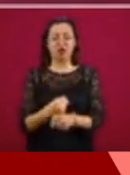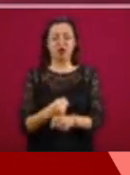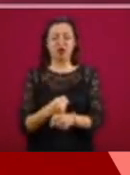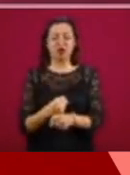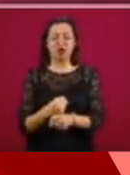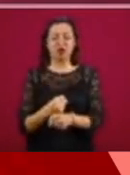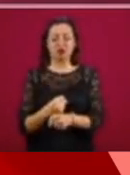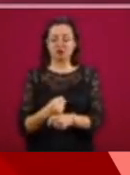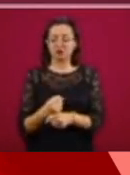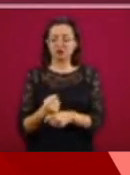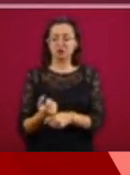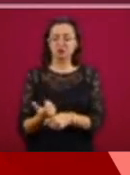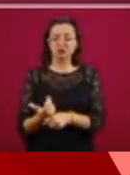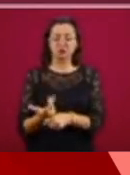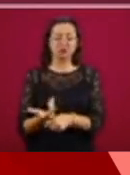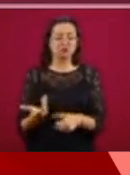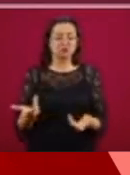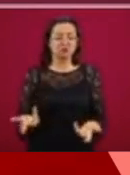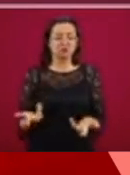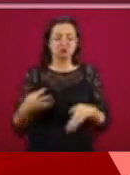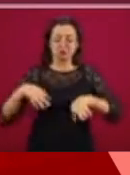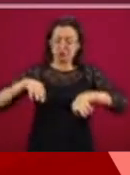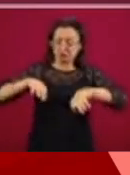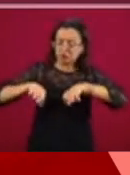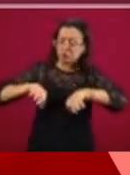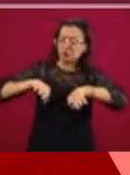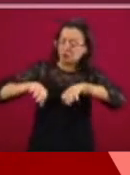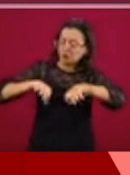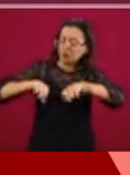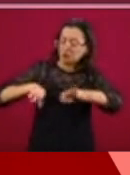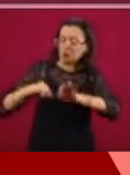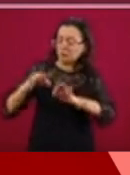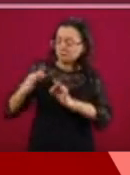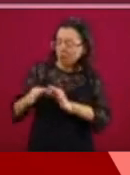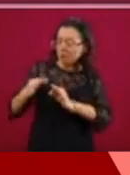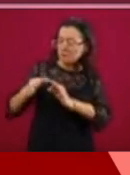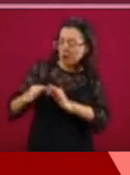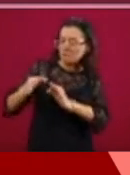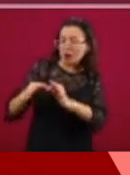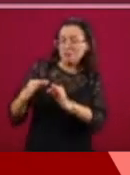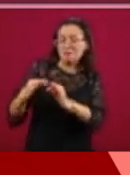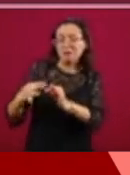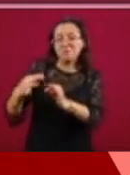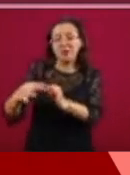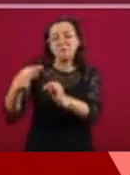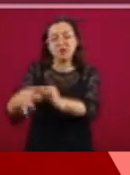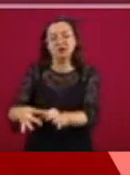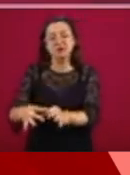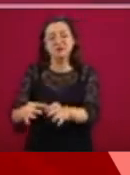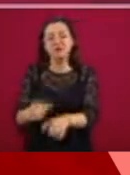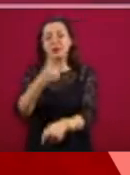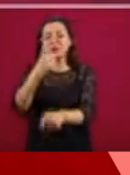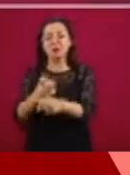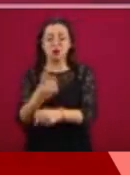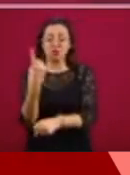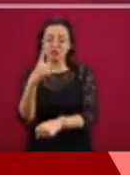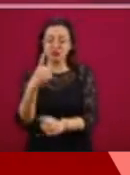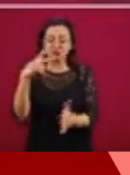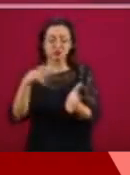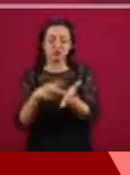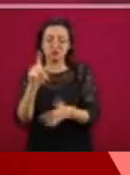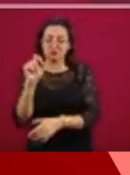d establecer las bases de la transformación el 1º de diciembre